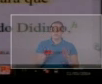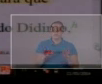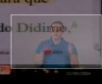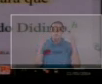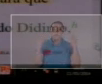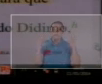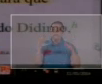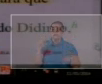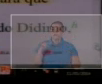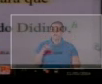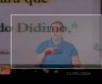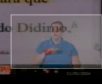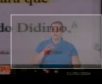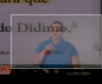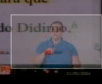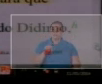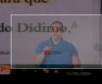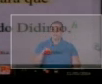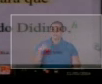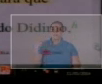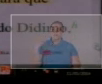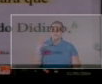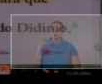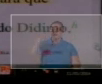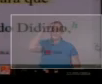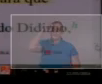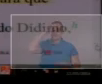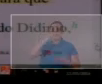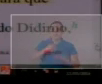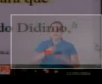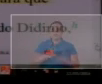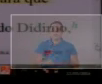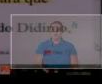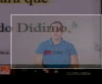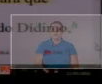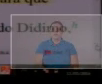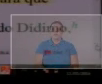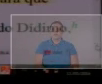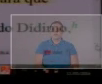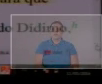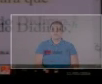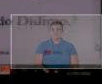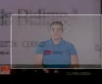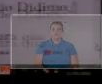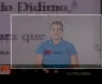estado ahí, para que crean, para que creáis. Pero vamos a él.